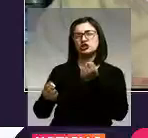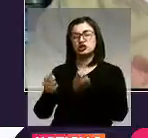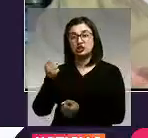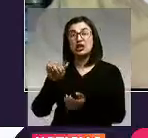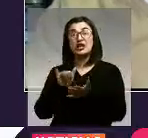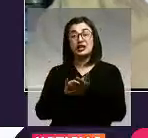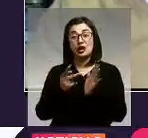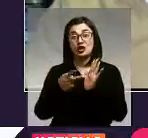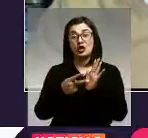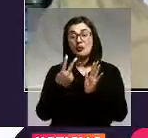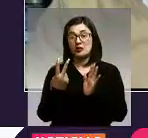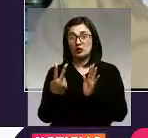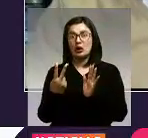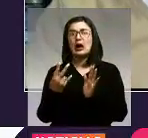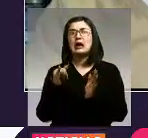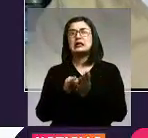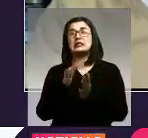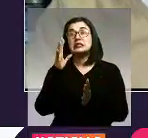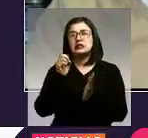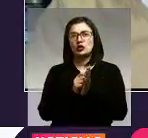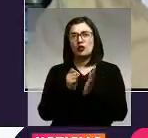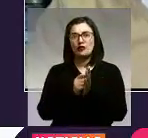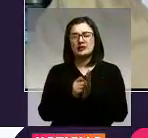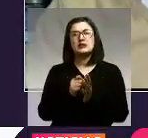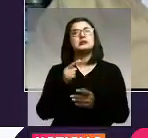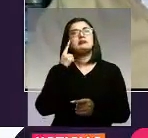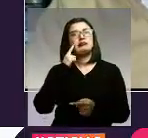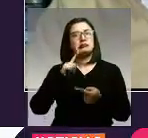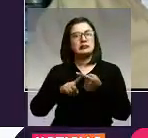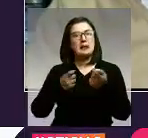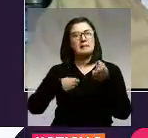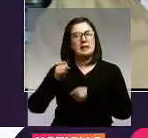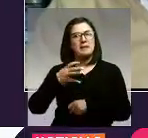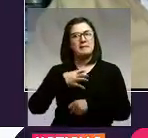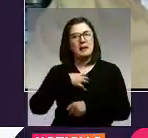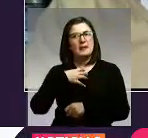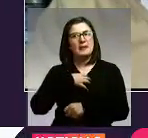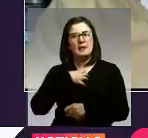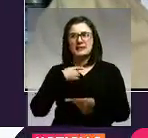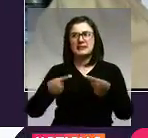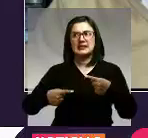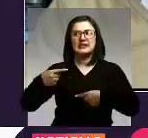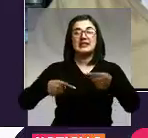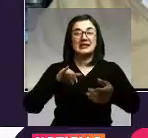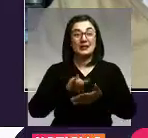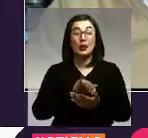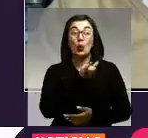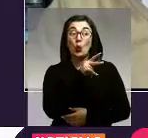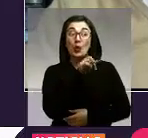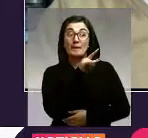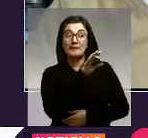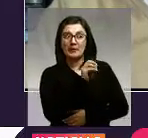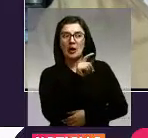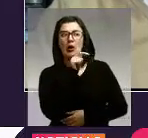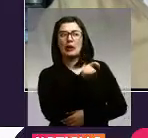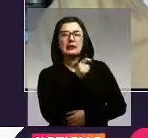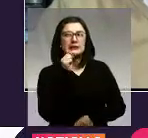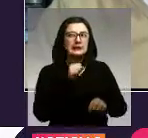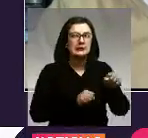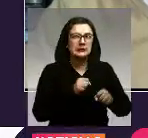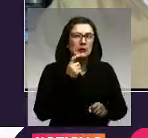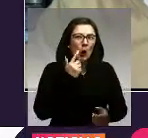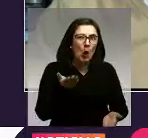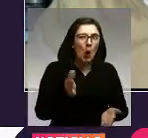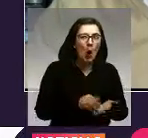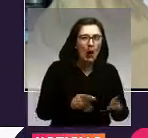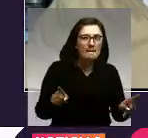5 títulos consecutivos que ha tenido o que logró con Michael Schumacher. Entonces Juan Pablo Montoya llegaba a ver si podía ser ese rival